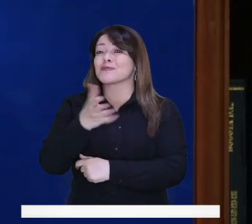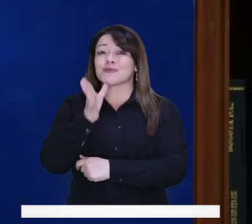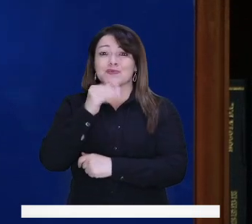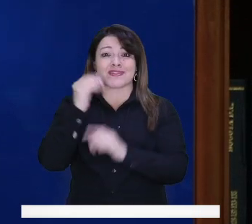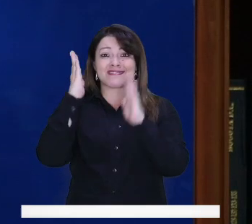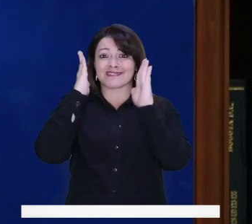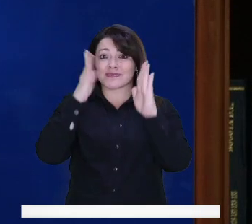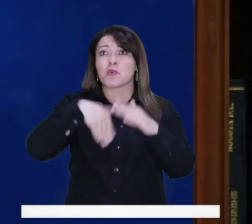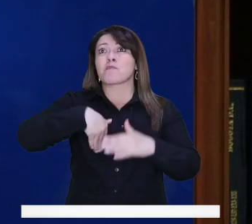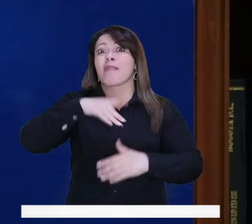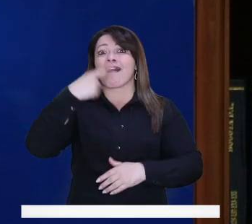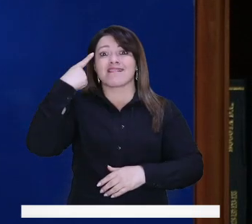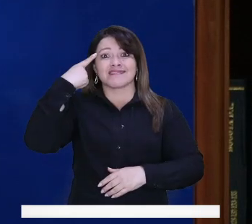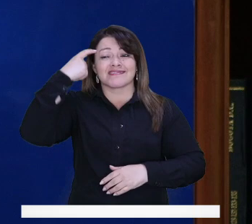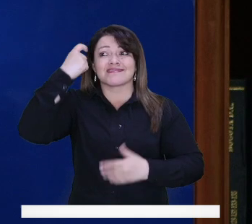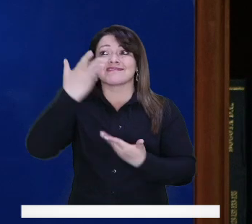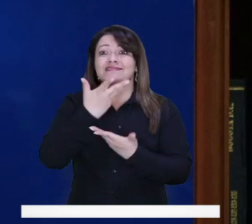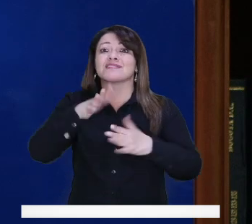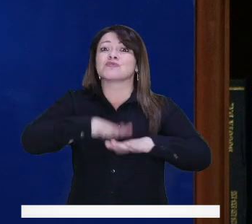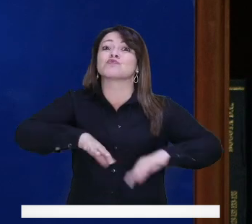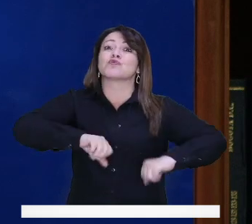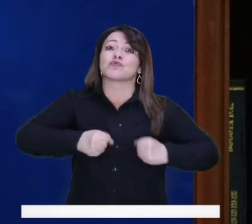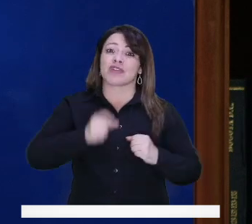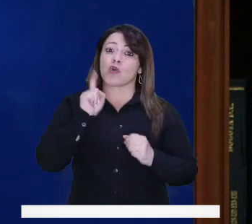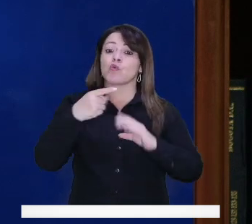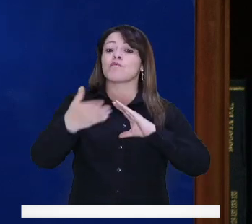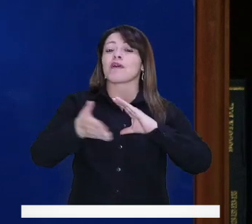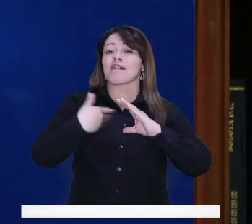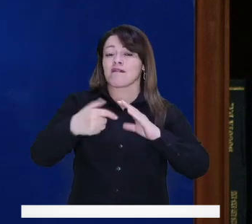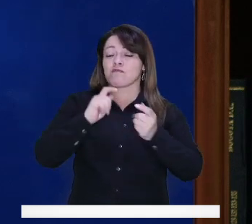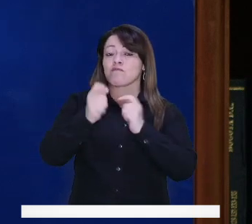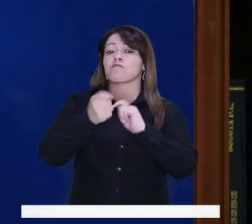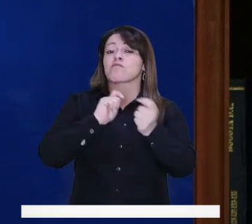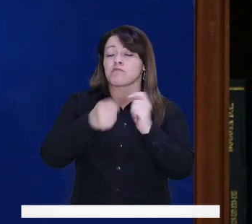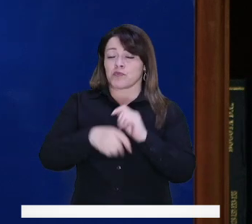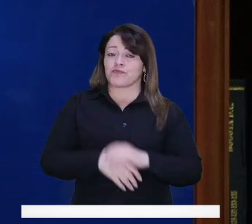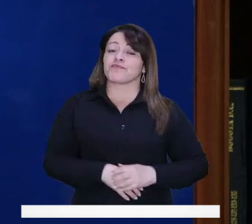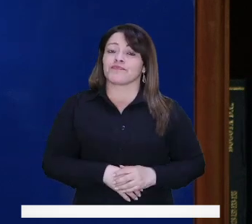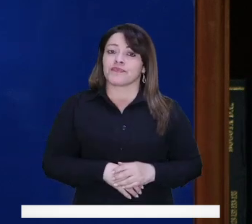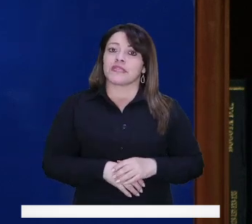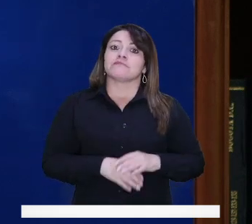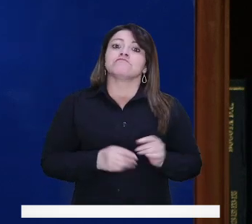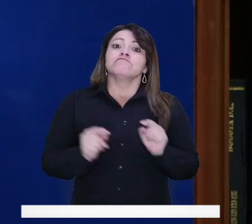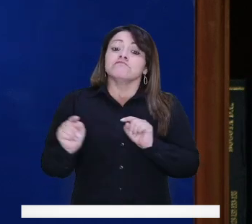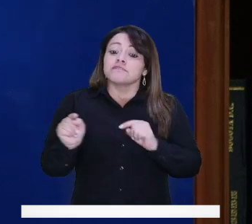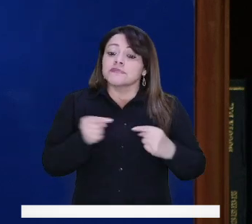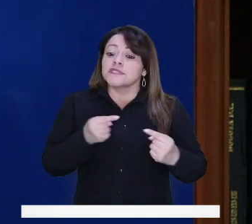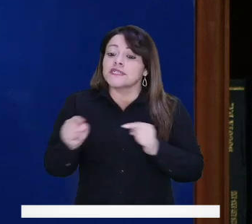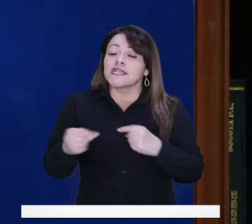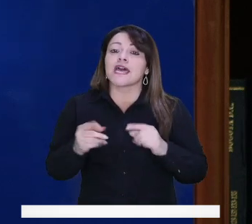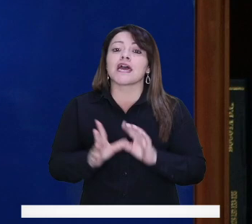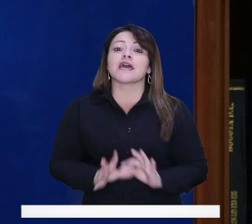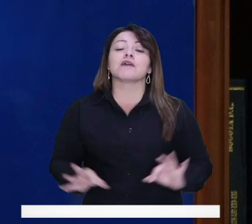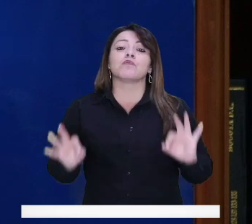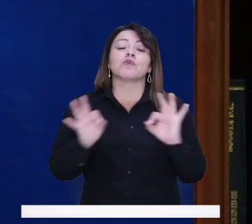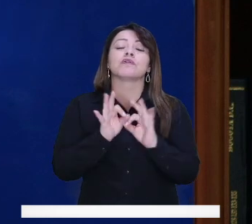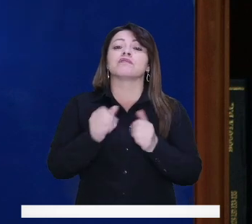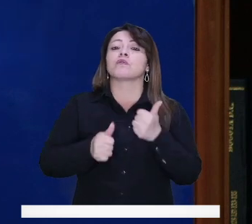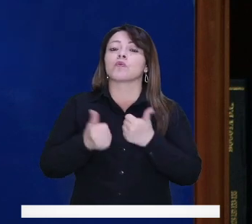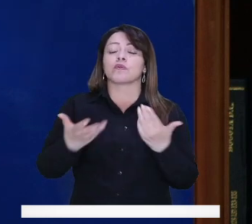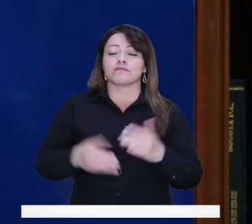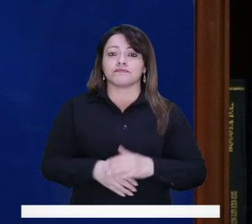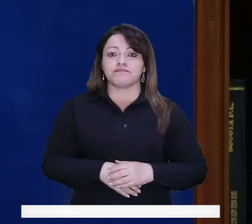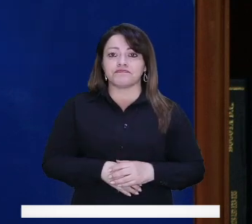Bogotá frente al fenómeno de cambio climático. Porque yo sí creo que la discusión más importante sobre este